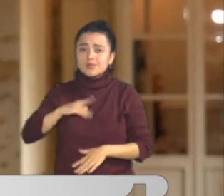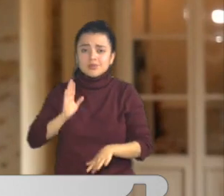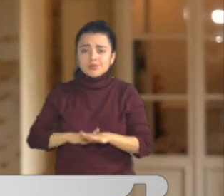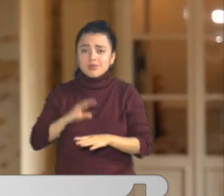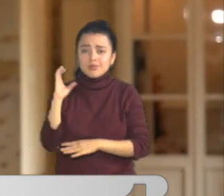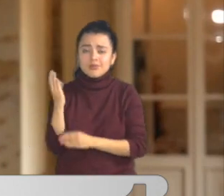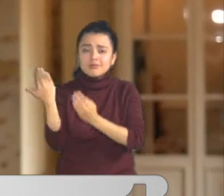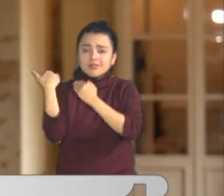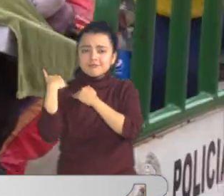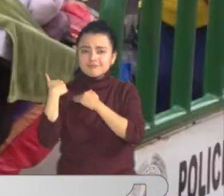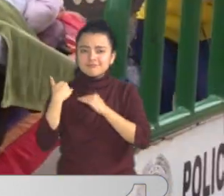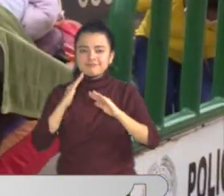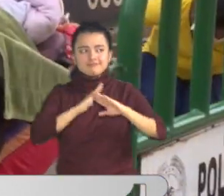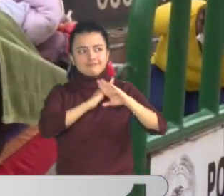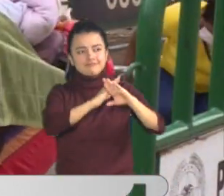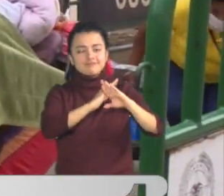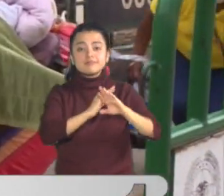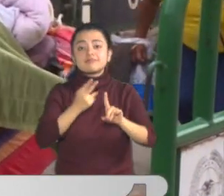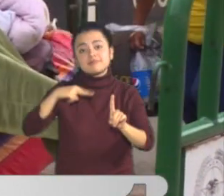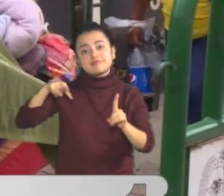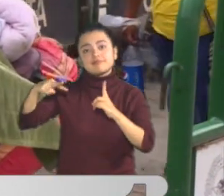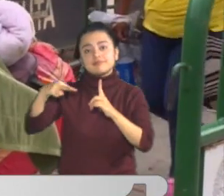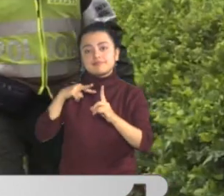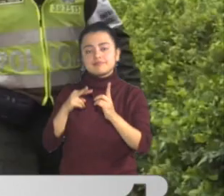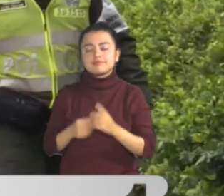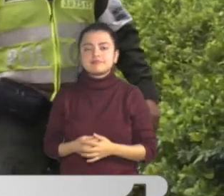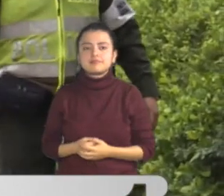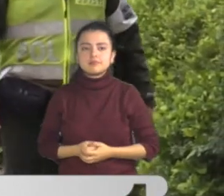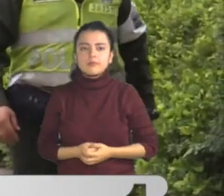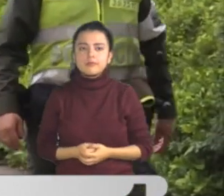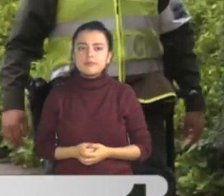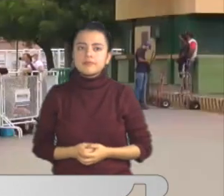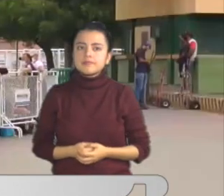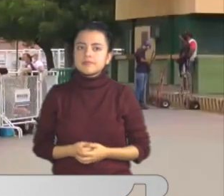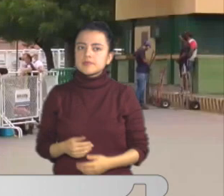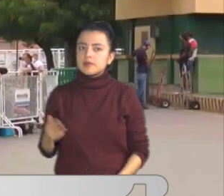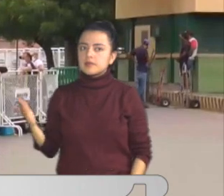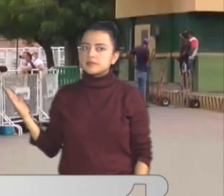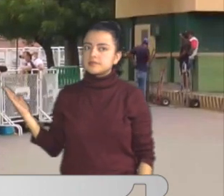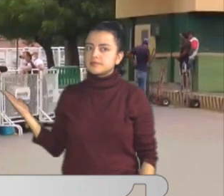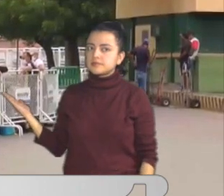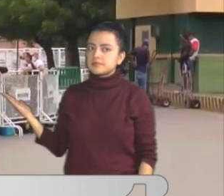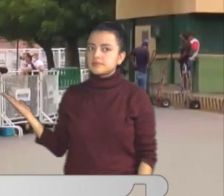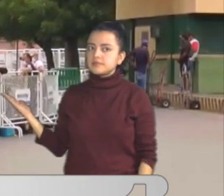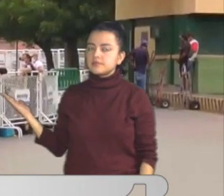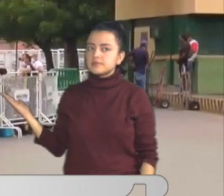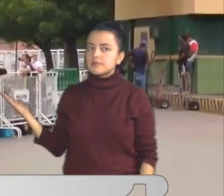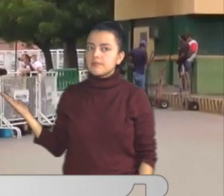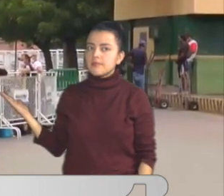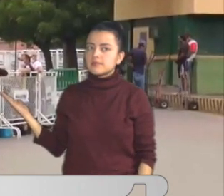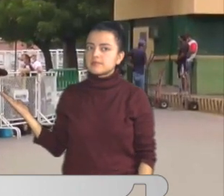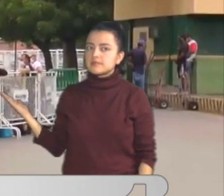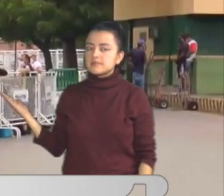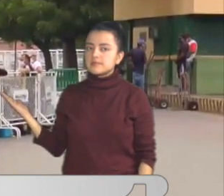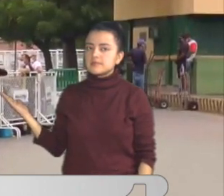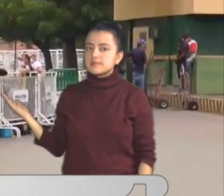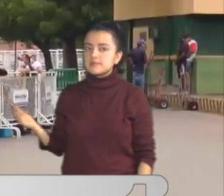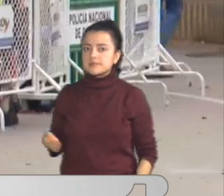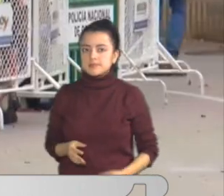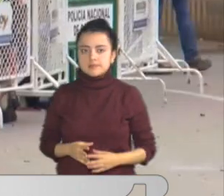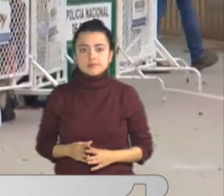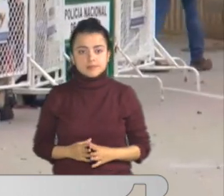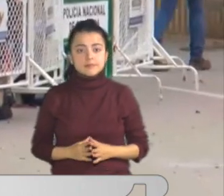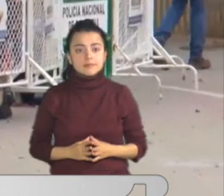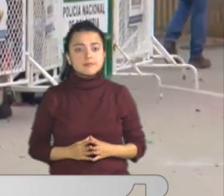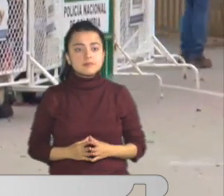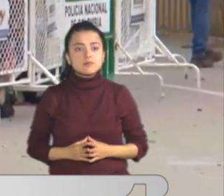revisarlo desde la perspectiva colombiana. En cuanto al proceso de transición hacia otro mandato y la nula relación actual entre los dos gobiernos, colombiano y